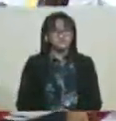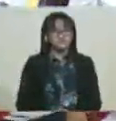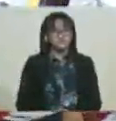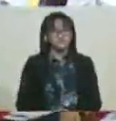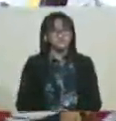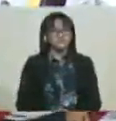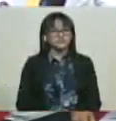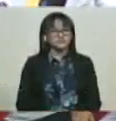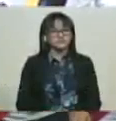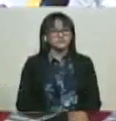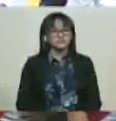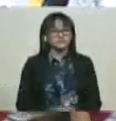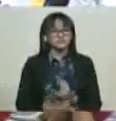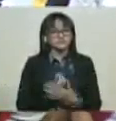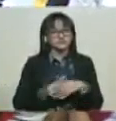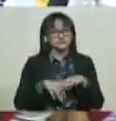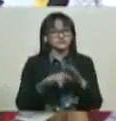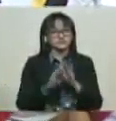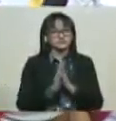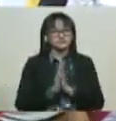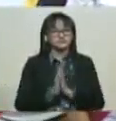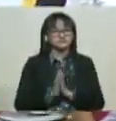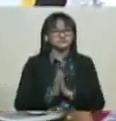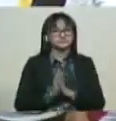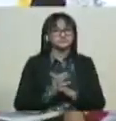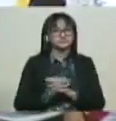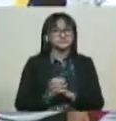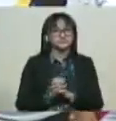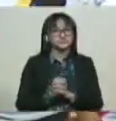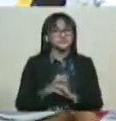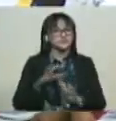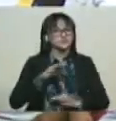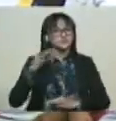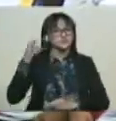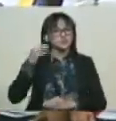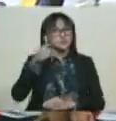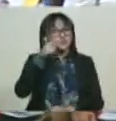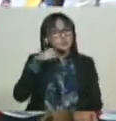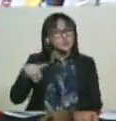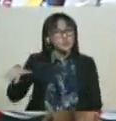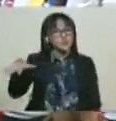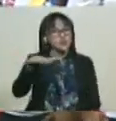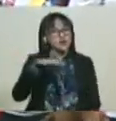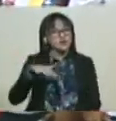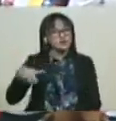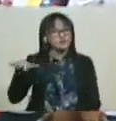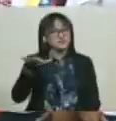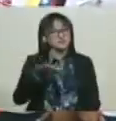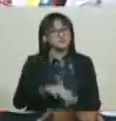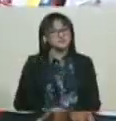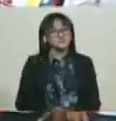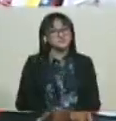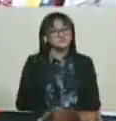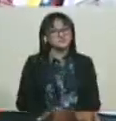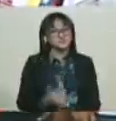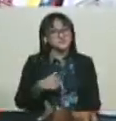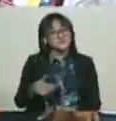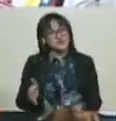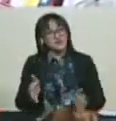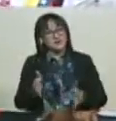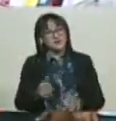vamos a dar porque somos chaves estos pueblos por eso es que vamos a